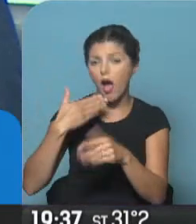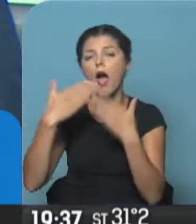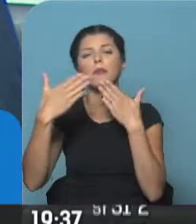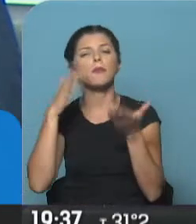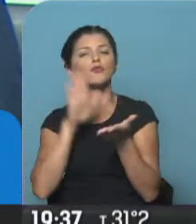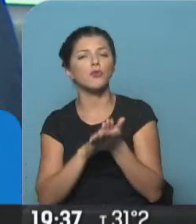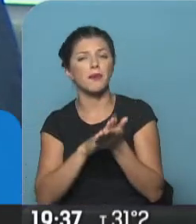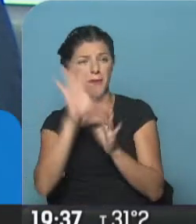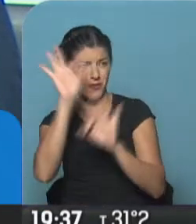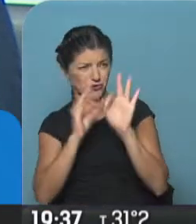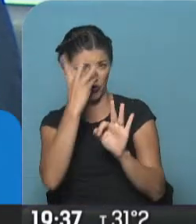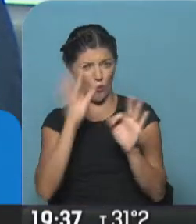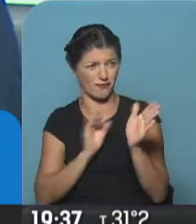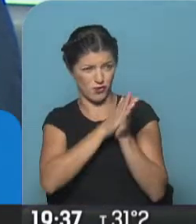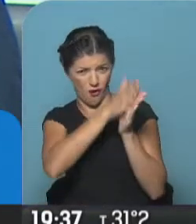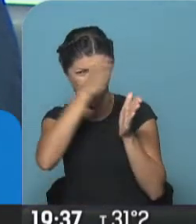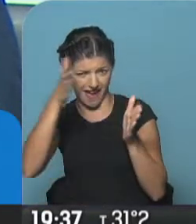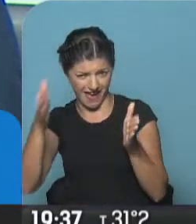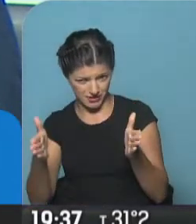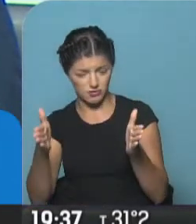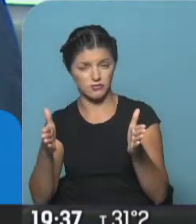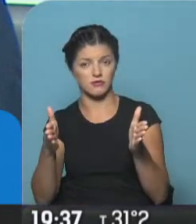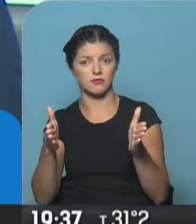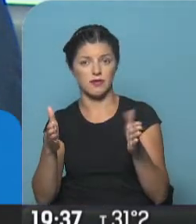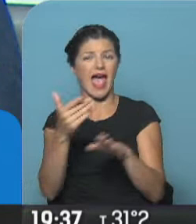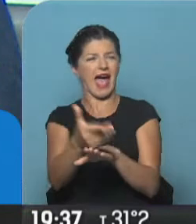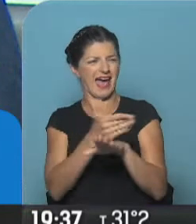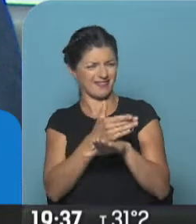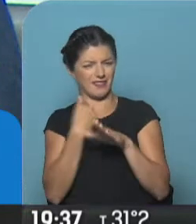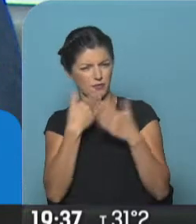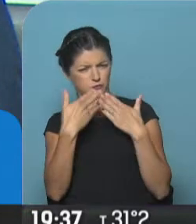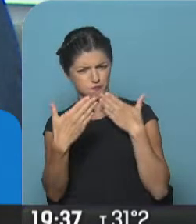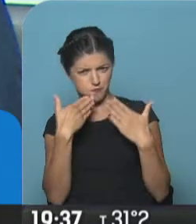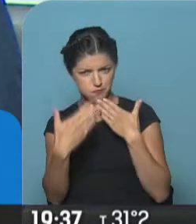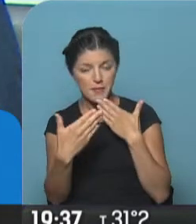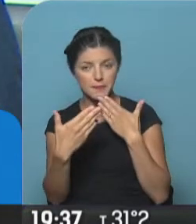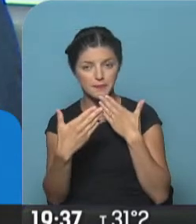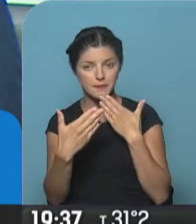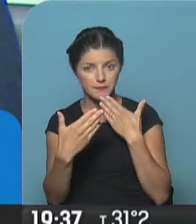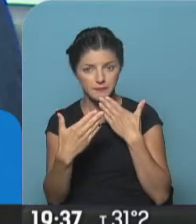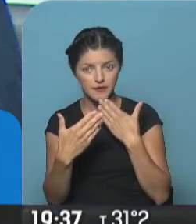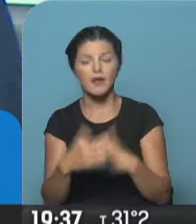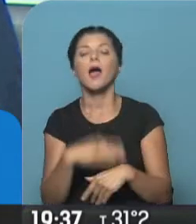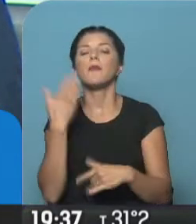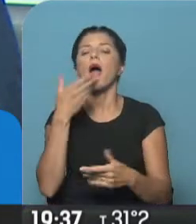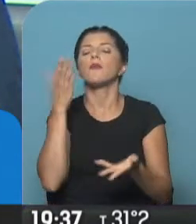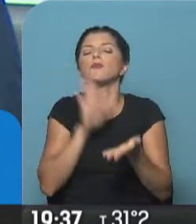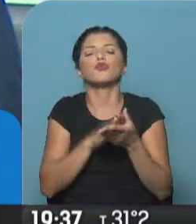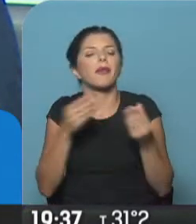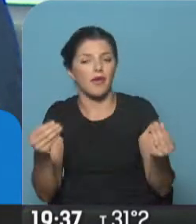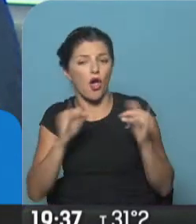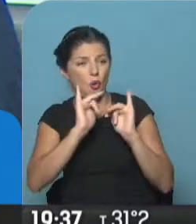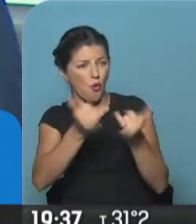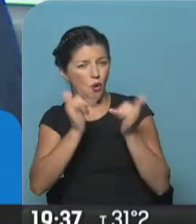de 4 años con antelación y que tenía que ver con los infantos juveniles,